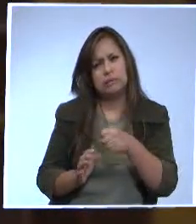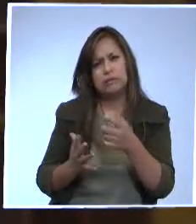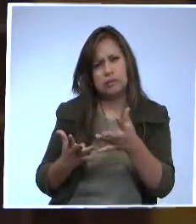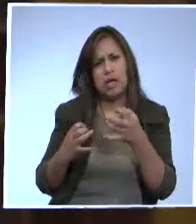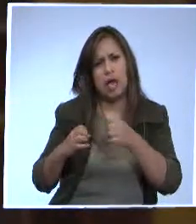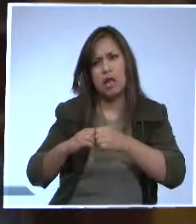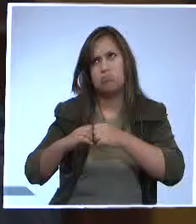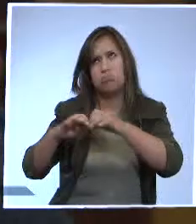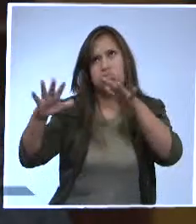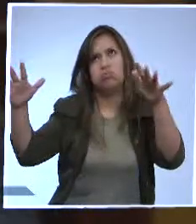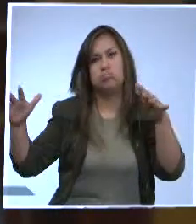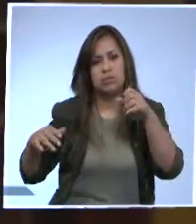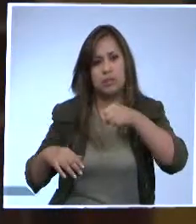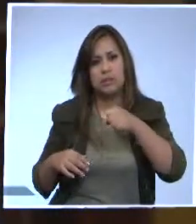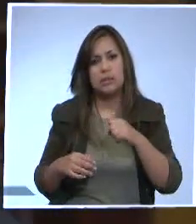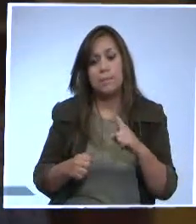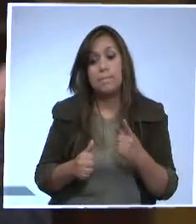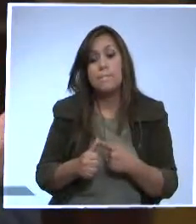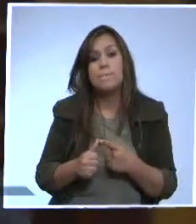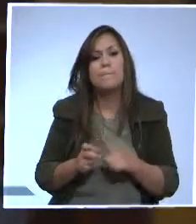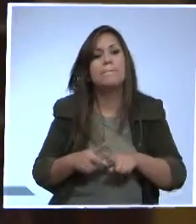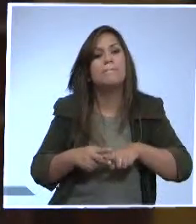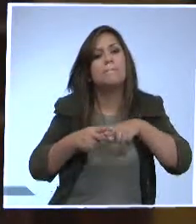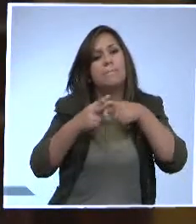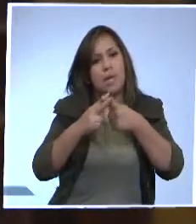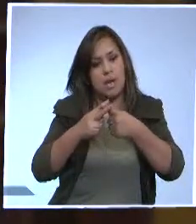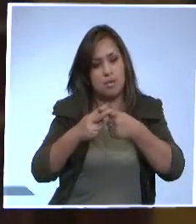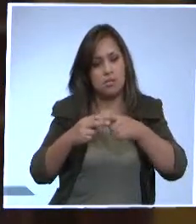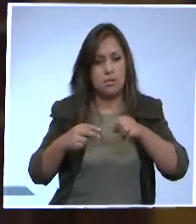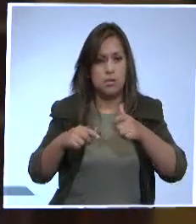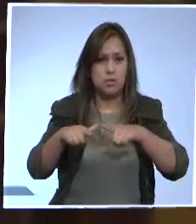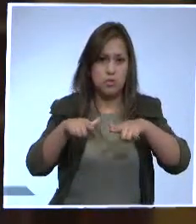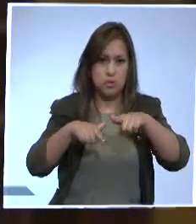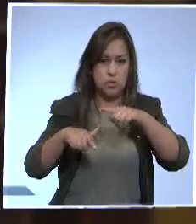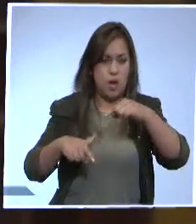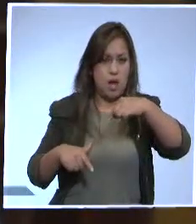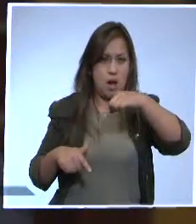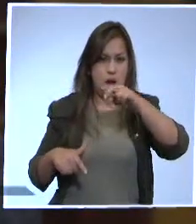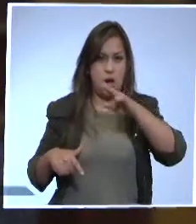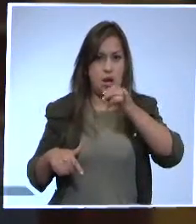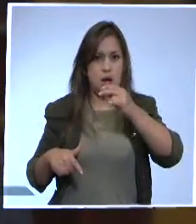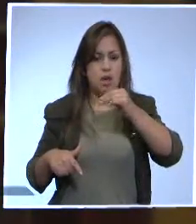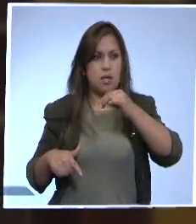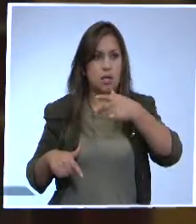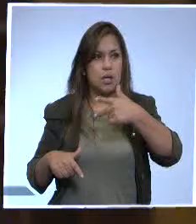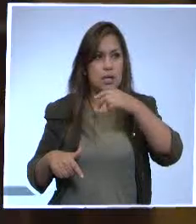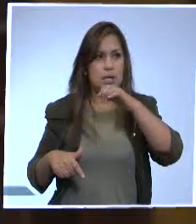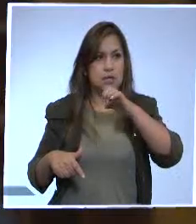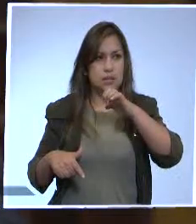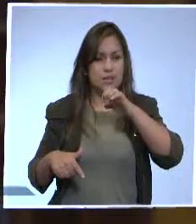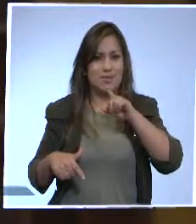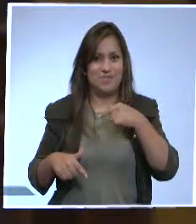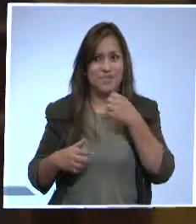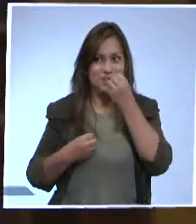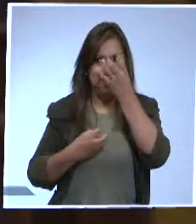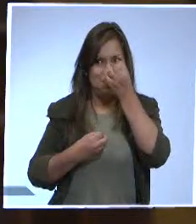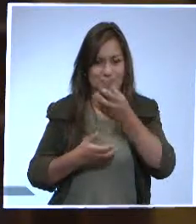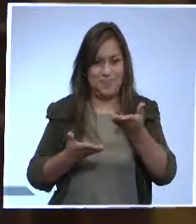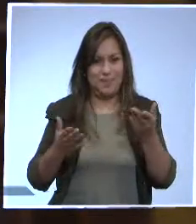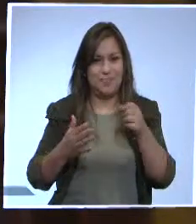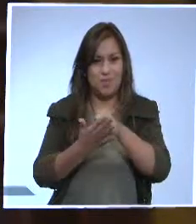también hacia las islas de las zonas en el caso del 15 tenemos un proyecto que nos va a dar la primicia muy interesante con la